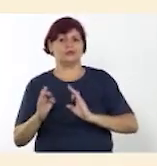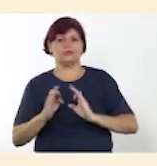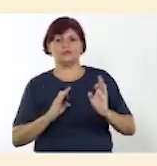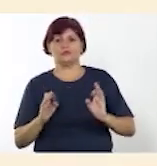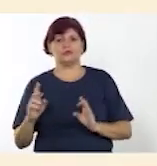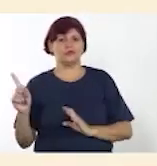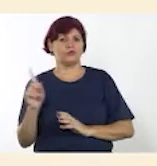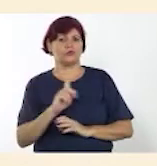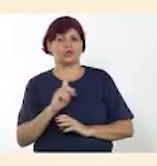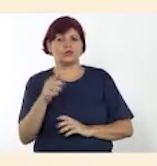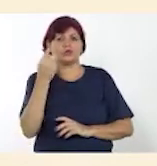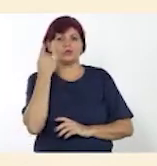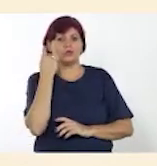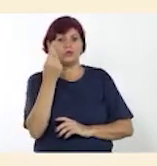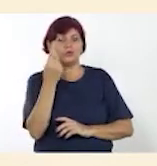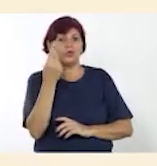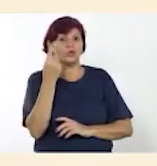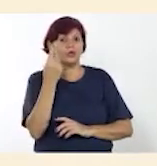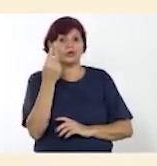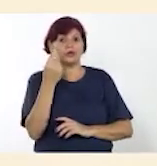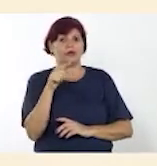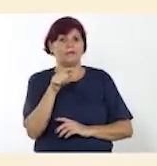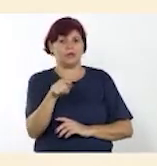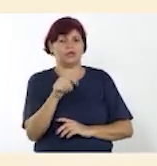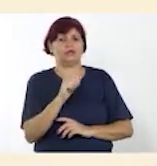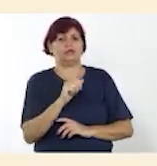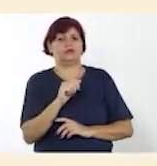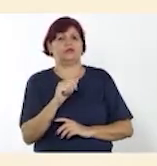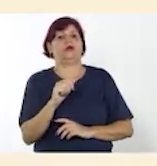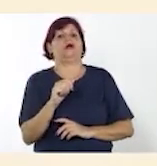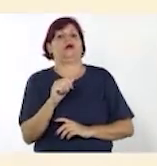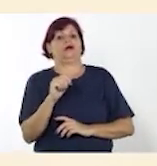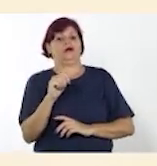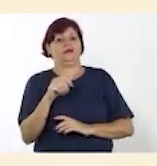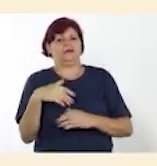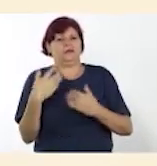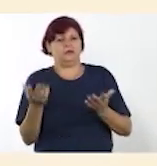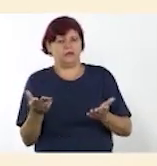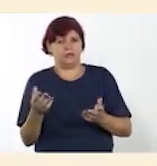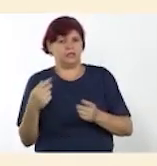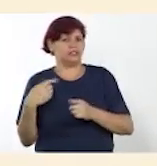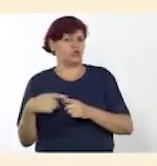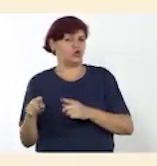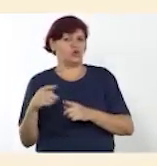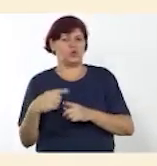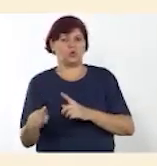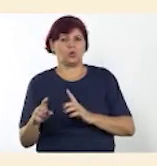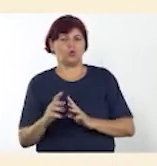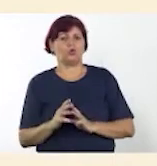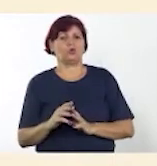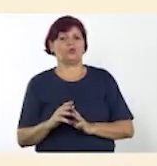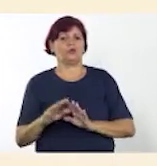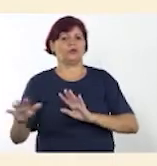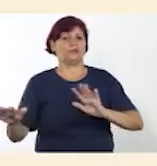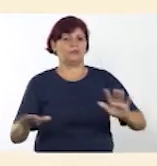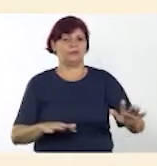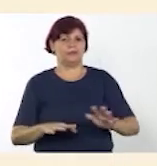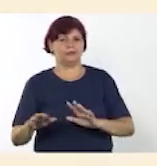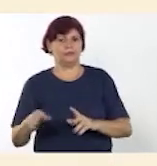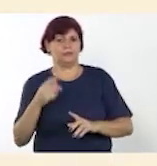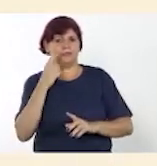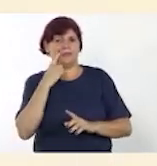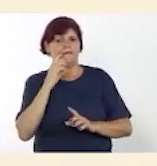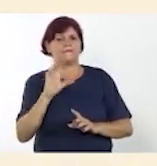la función, que no es única y exclusivamente para ella, sino qué ocurre con los distintos factores de